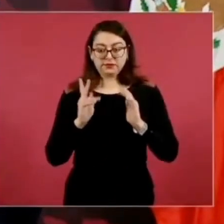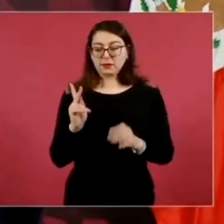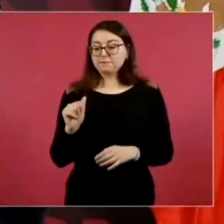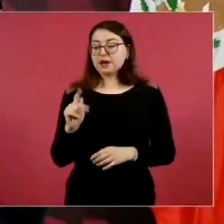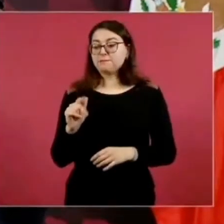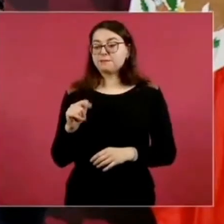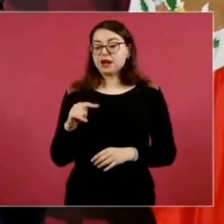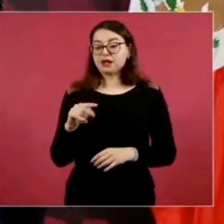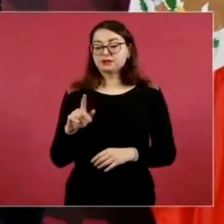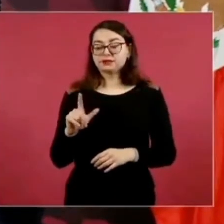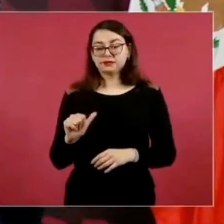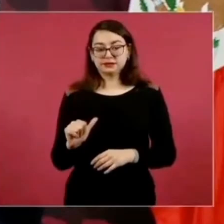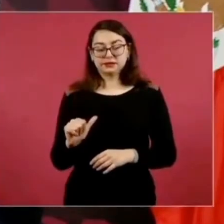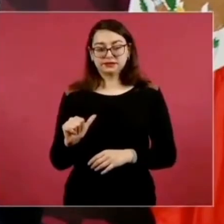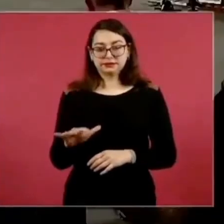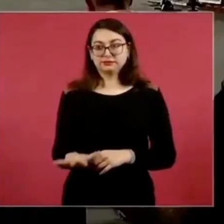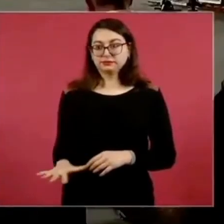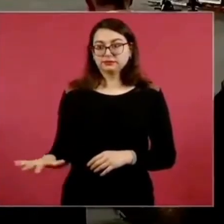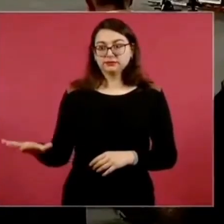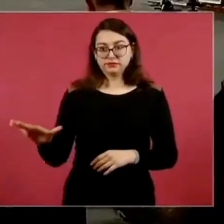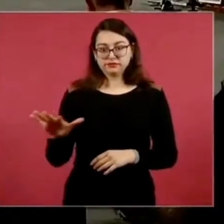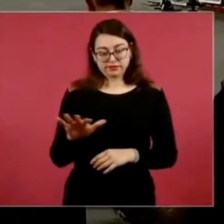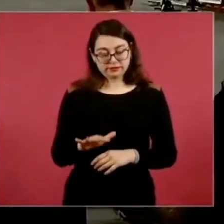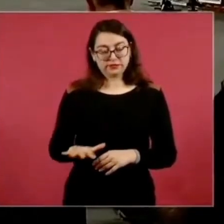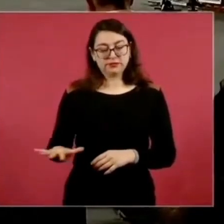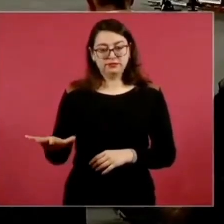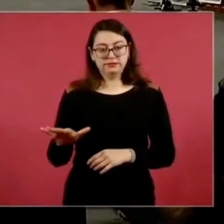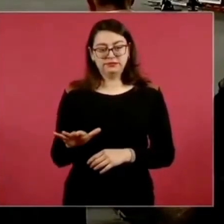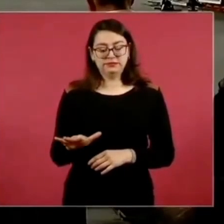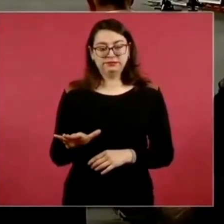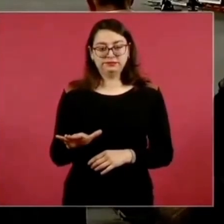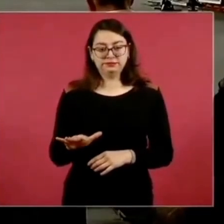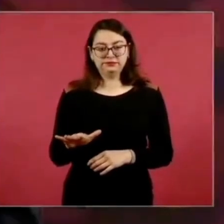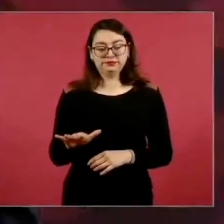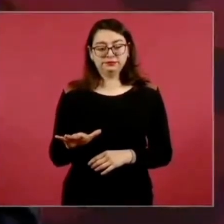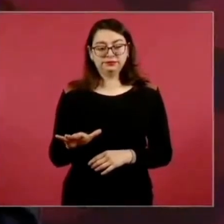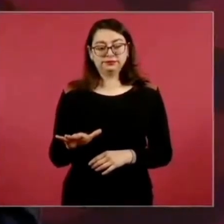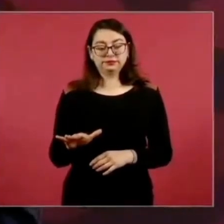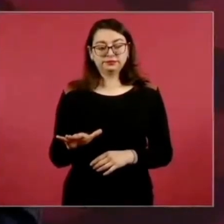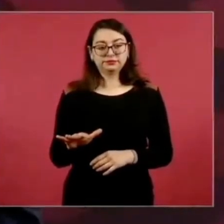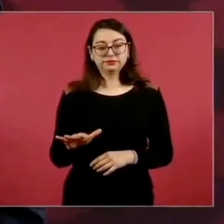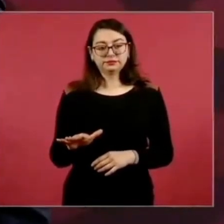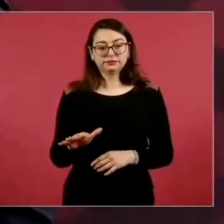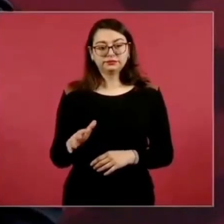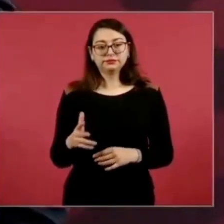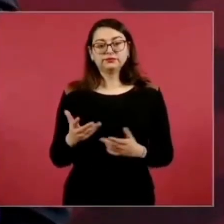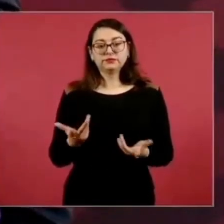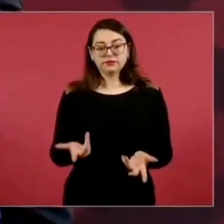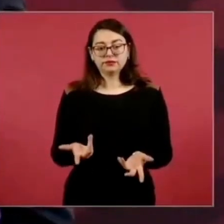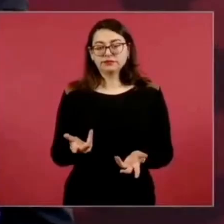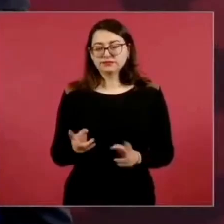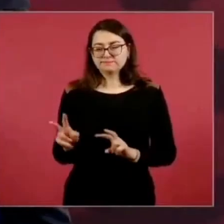Papantla, que ahí fue donde vio todos los